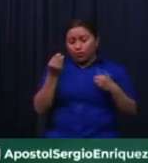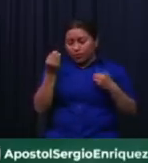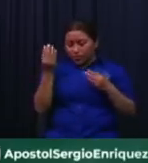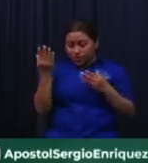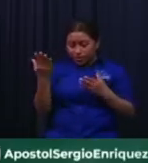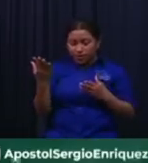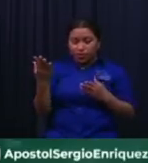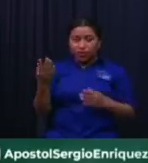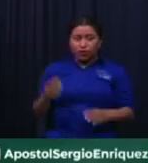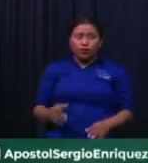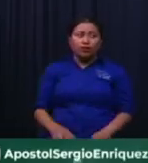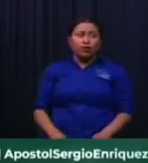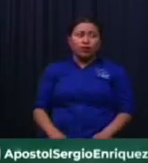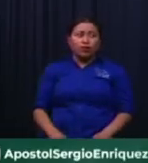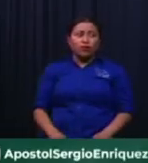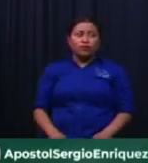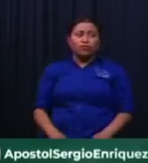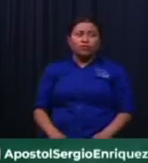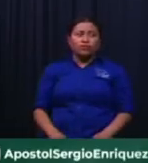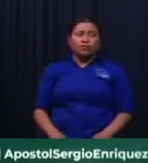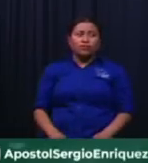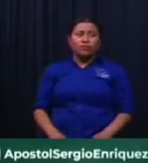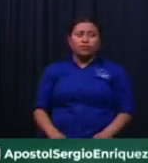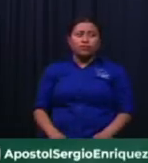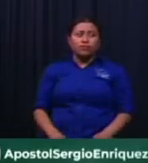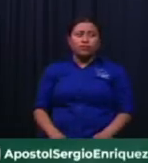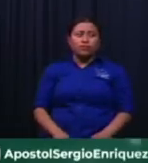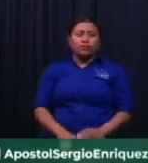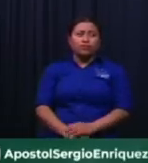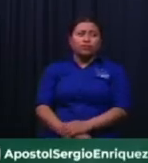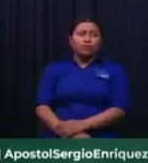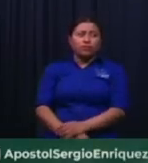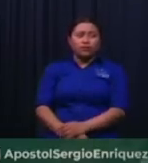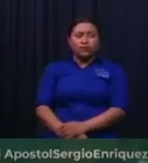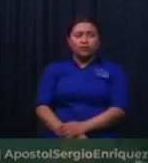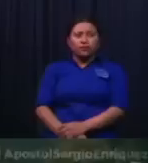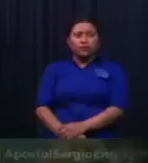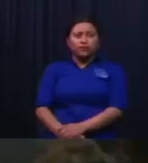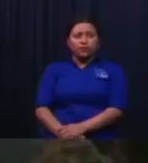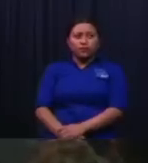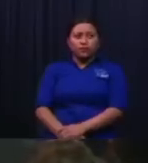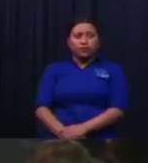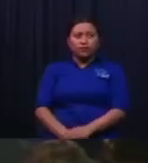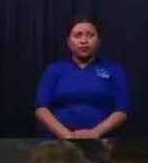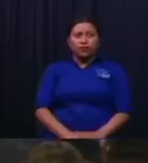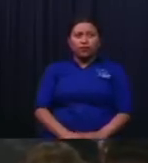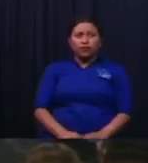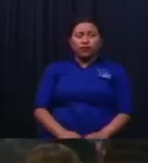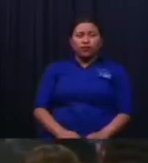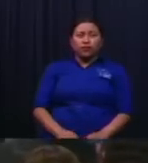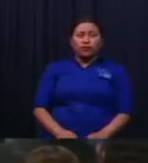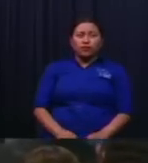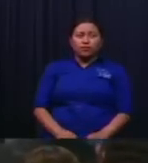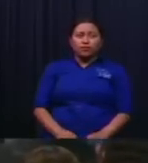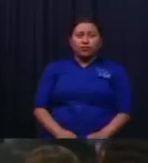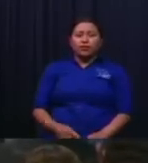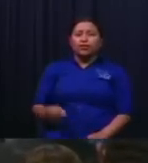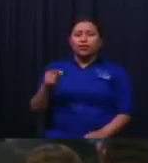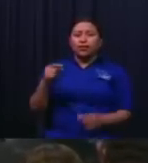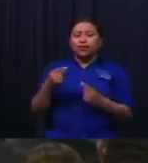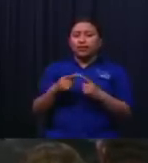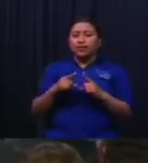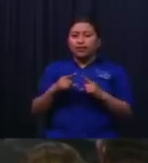Ah, como no me llamó, no me dio mi lugar desde el principio, que se quede vestido de alborotado.